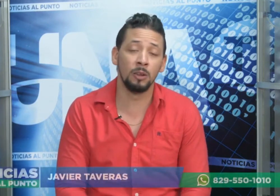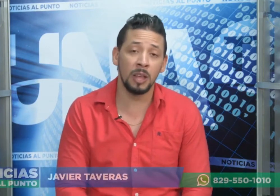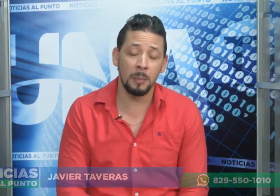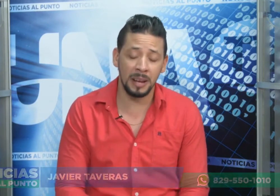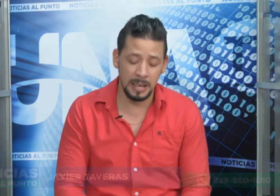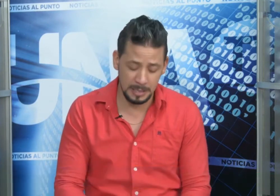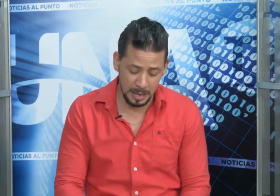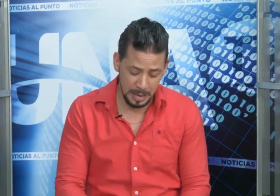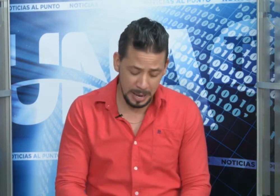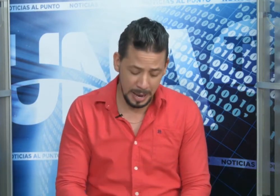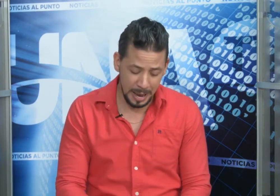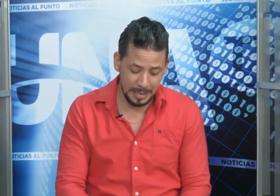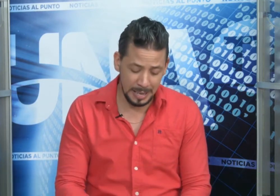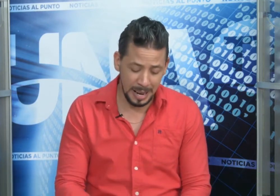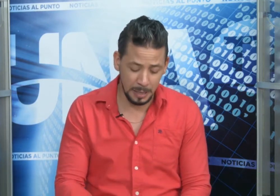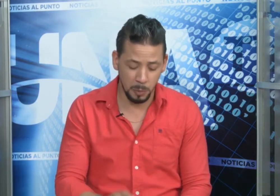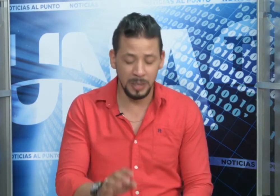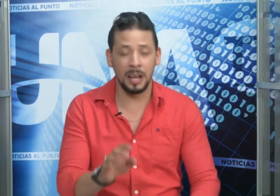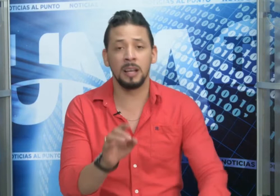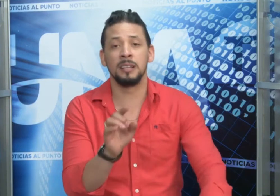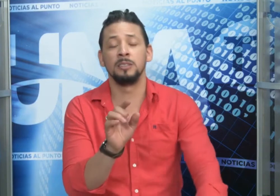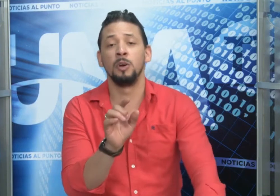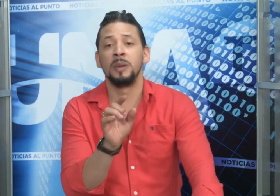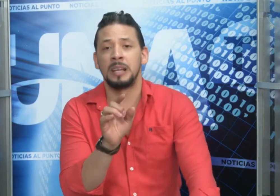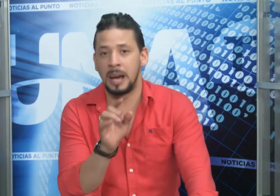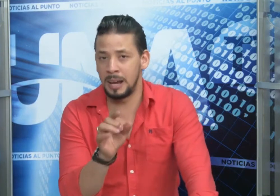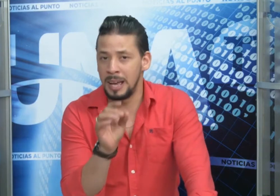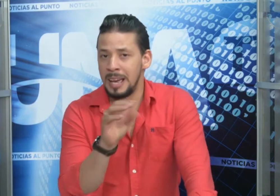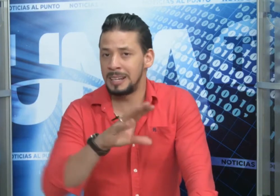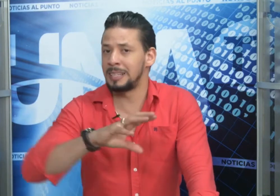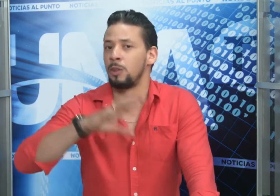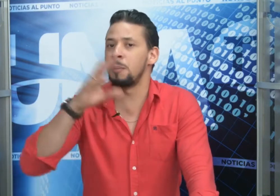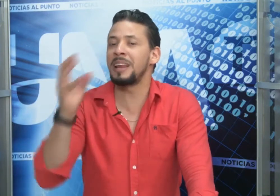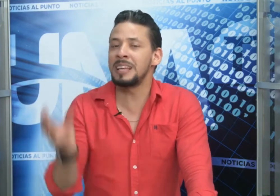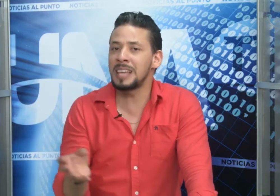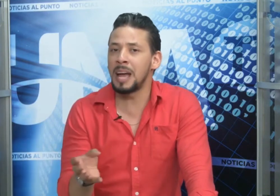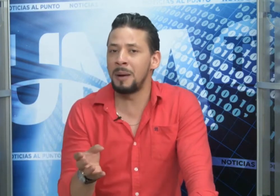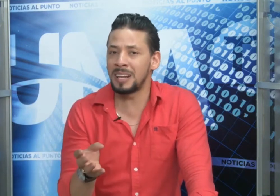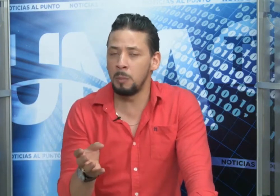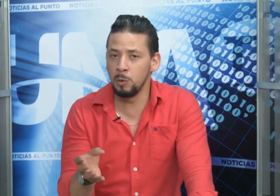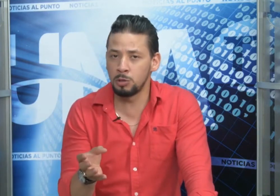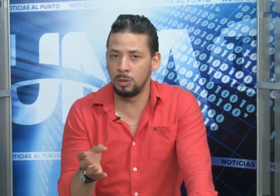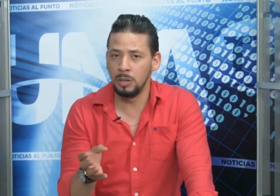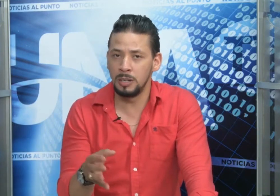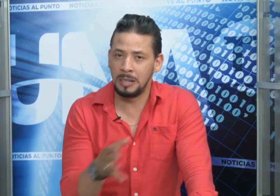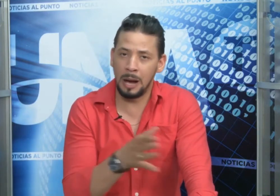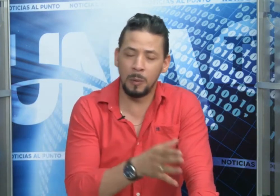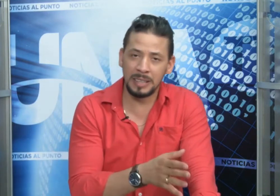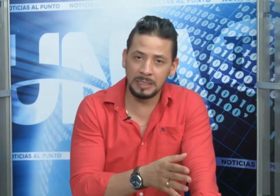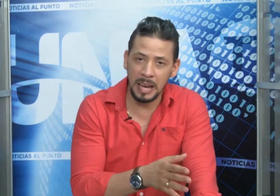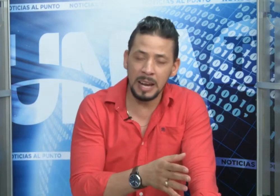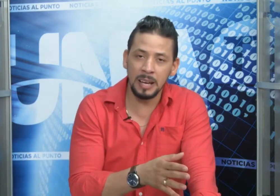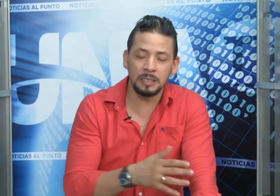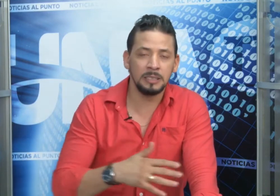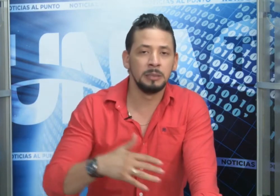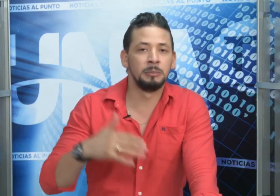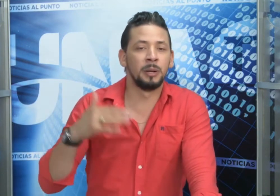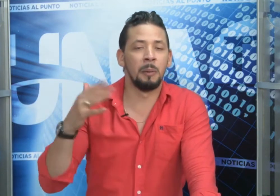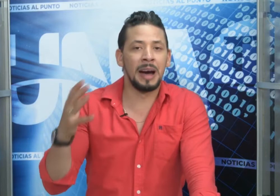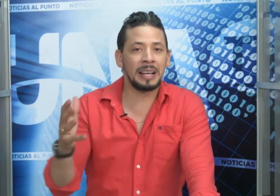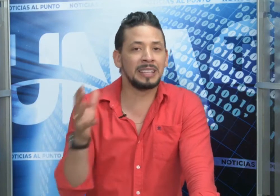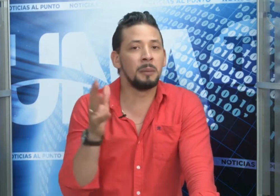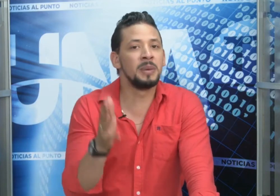el estado de emergencia en la república dominicana el estado de emergencia que abarca mucho la cuarentena